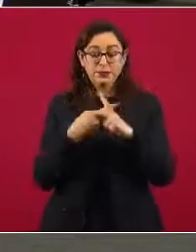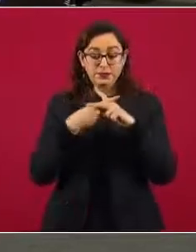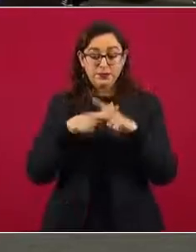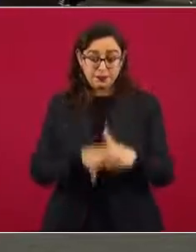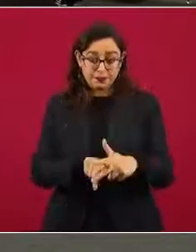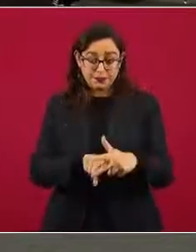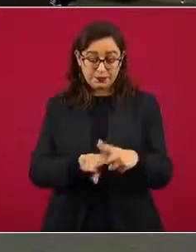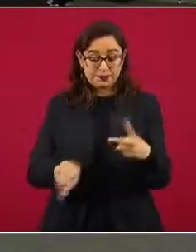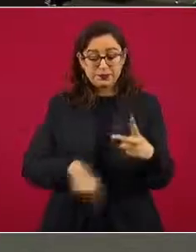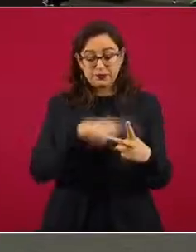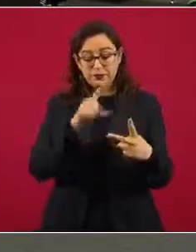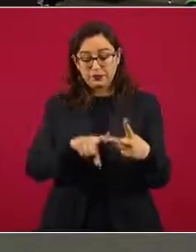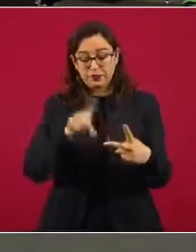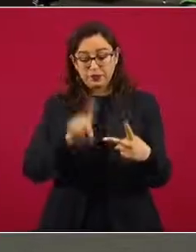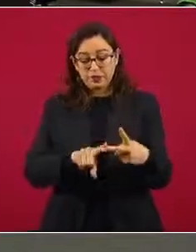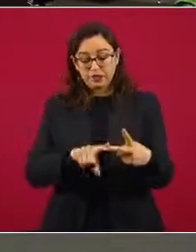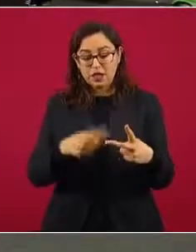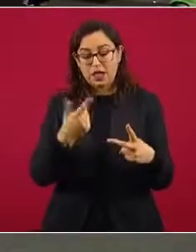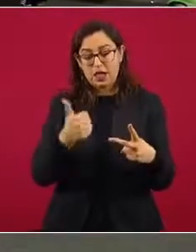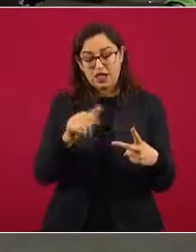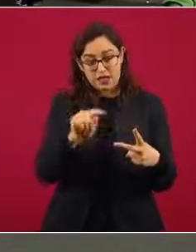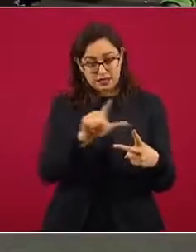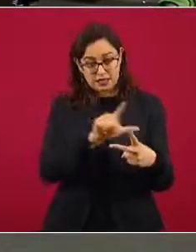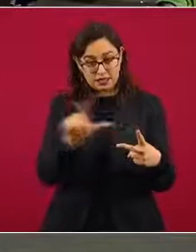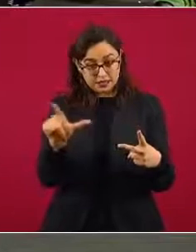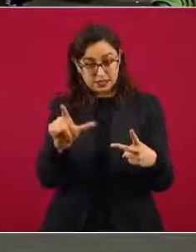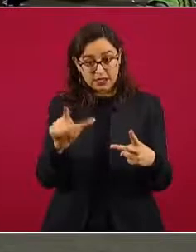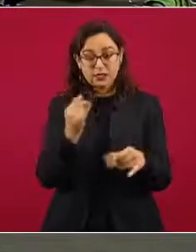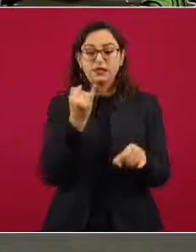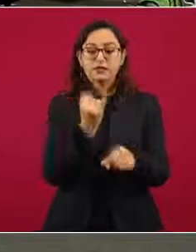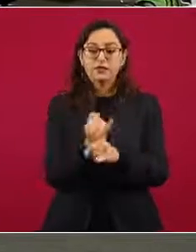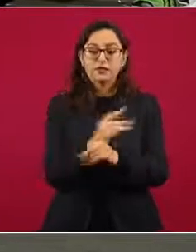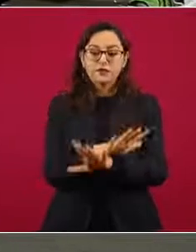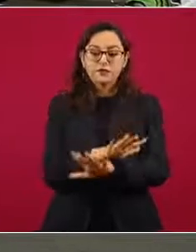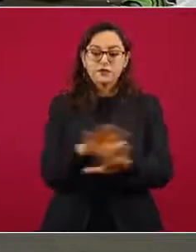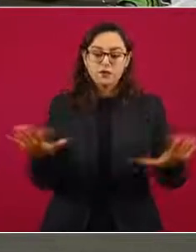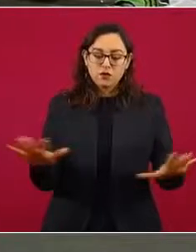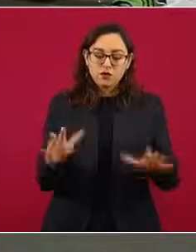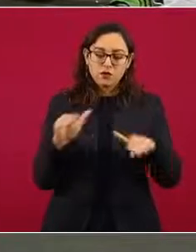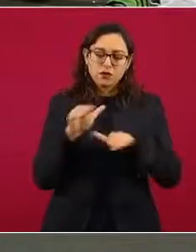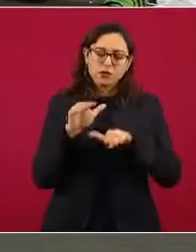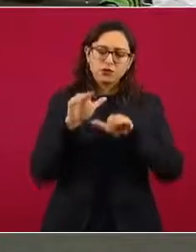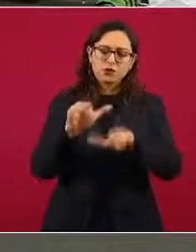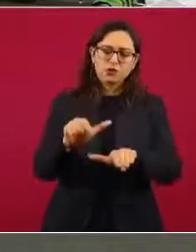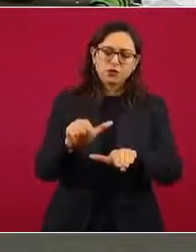Luego el doctor Hugo López-Gatell va a informar de la